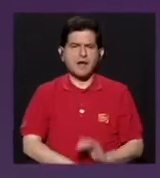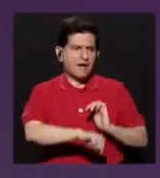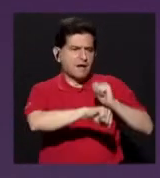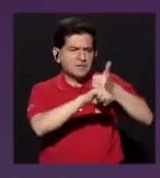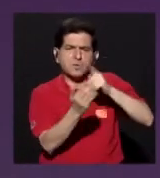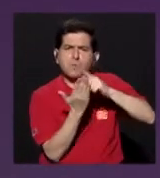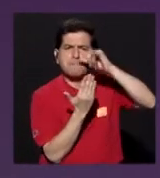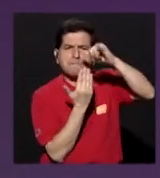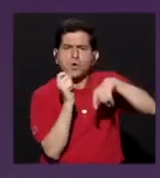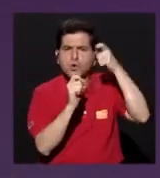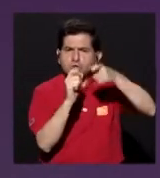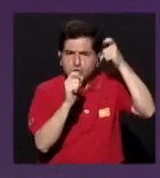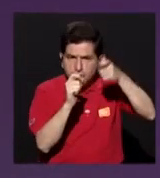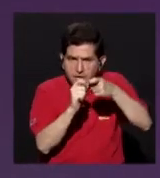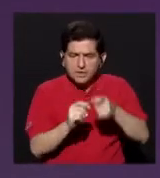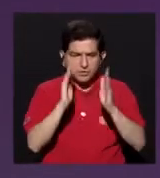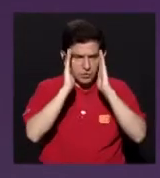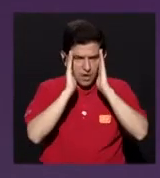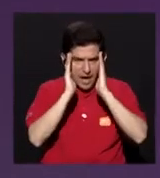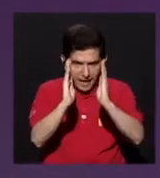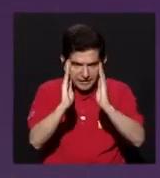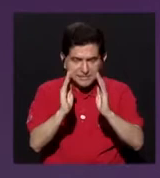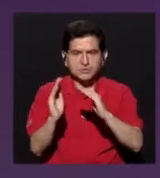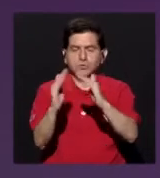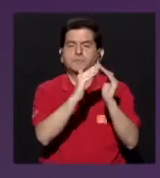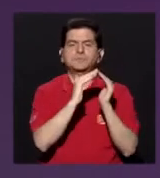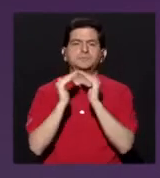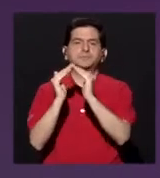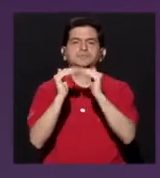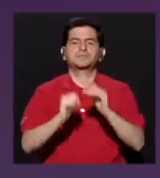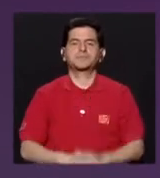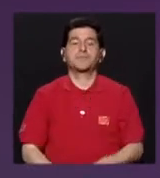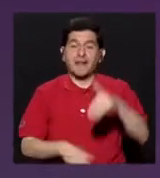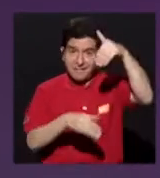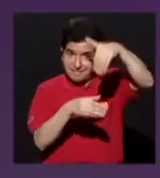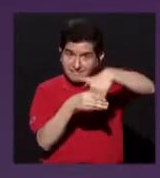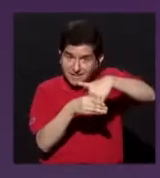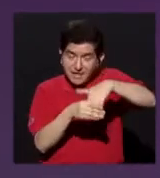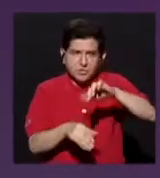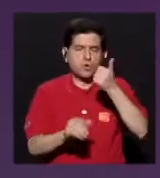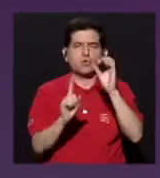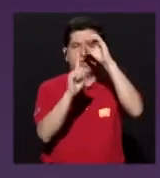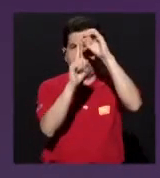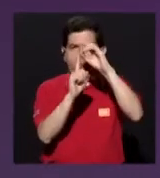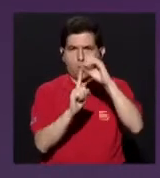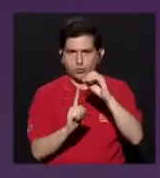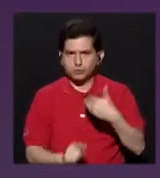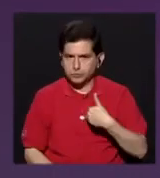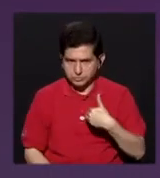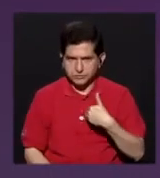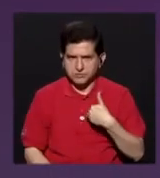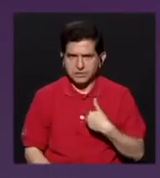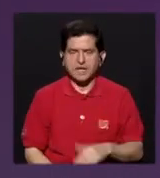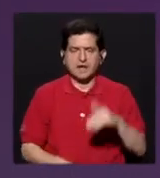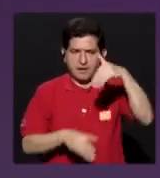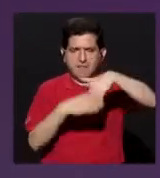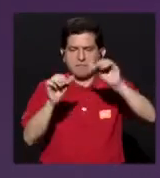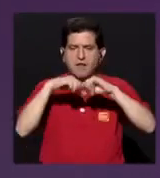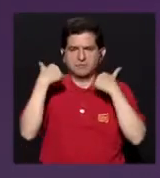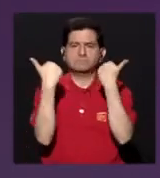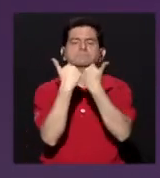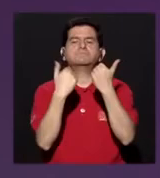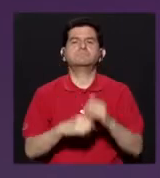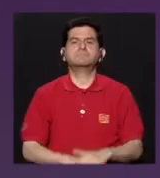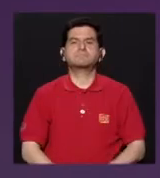un proyecto específico que era en atención a esta población dentro de otros objetivos que hay dentro de la asociación.